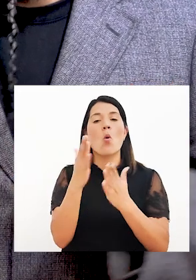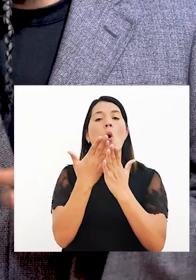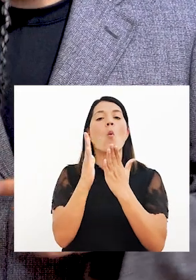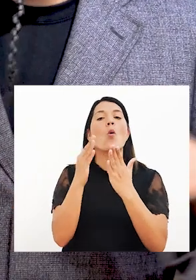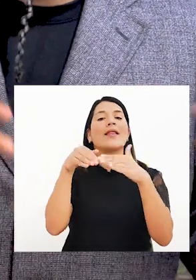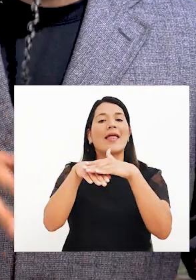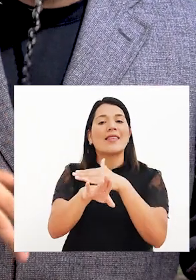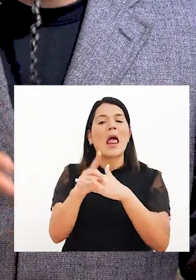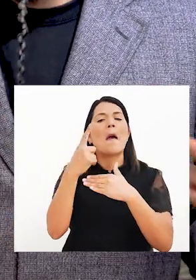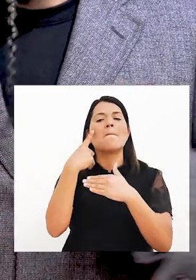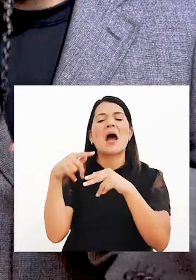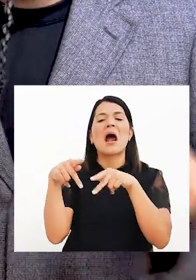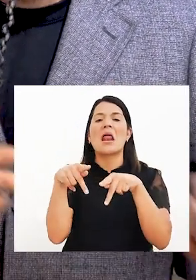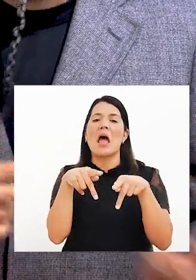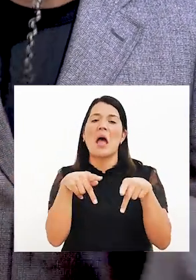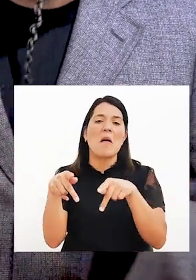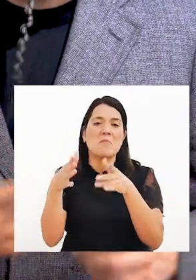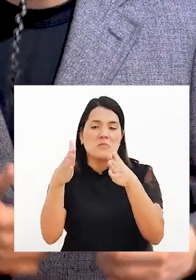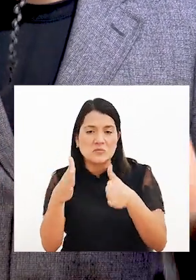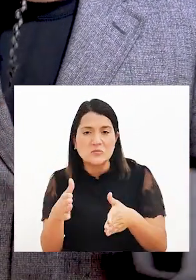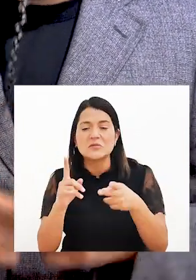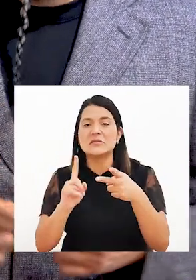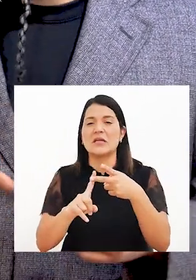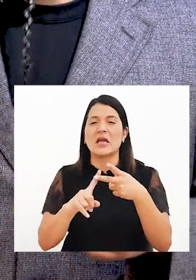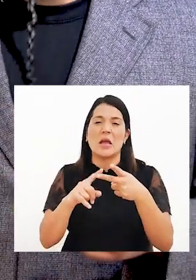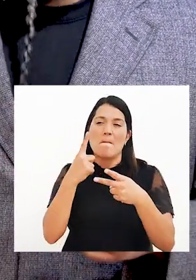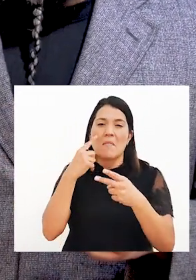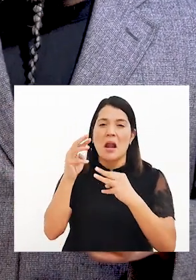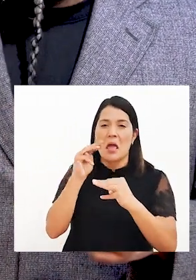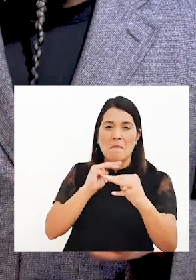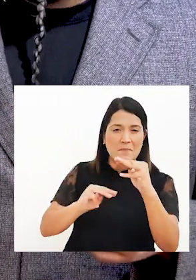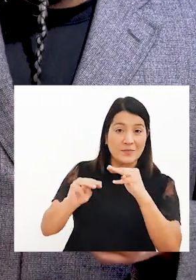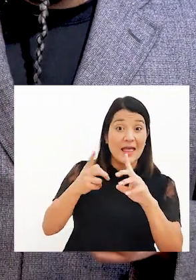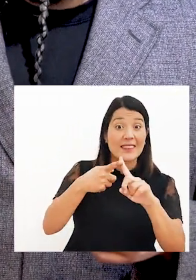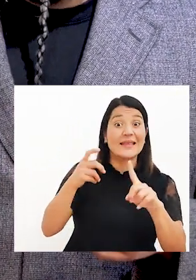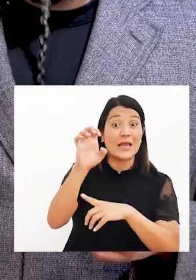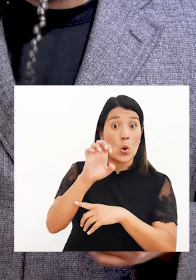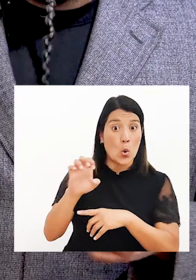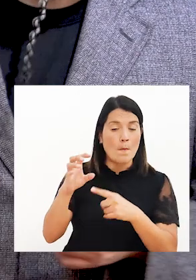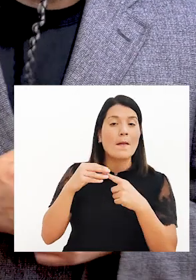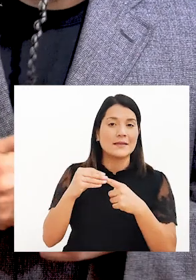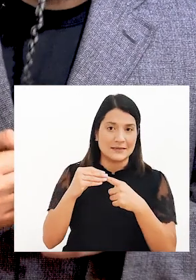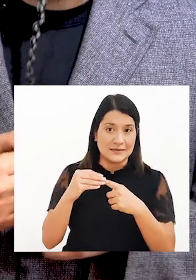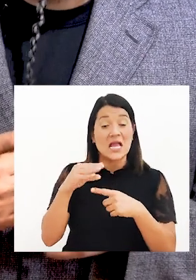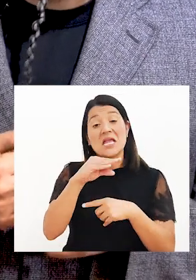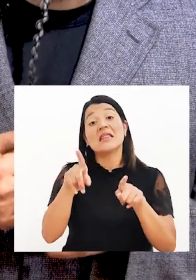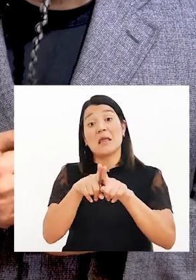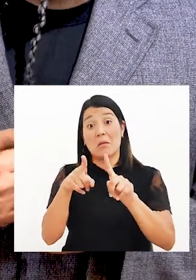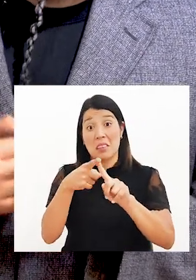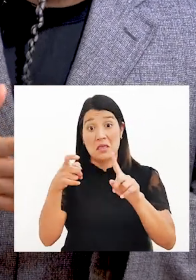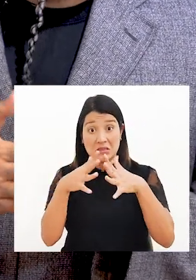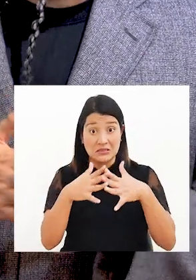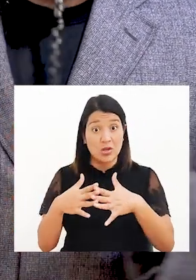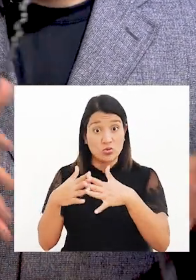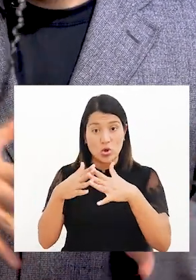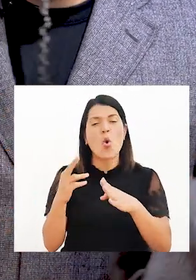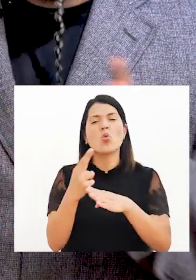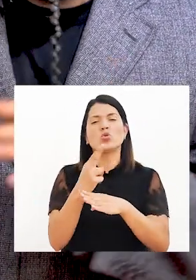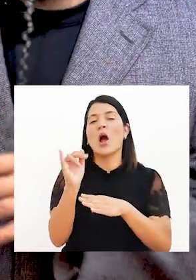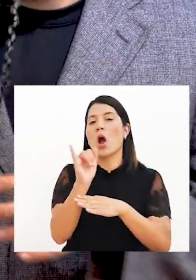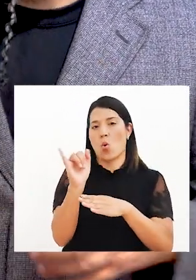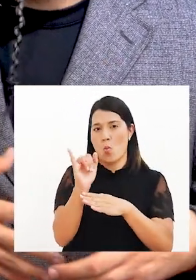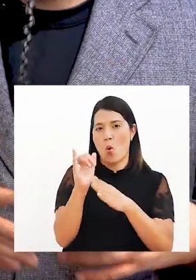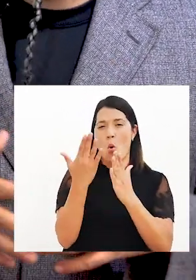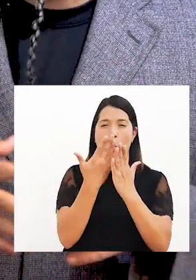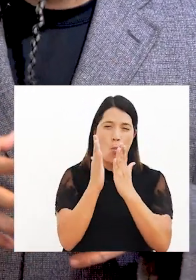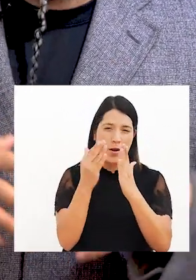de viajeros, de algunas mercancías y demás, desde Europa especialmente, Europa y el este de los Estados Unidos. El puerto de Limón